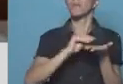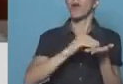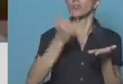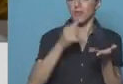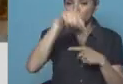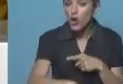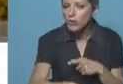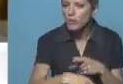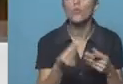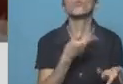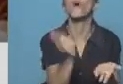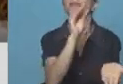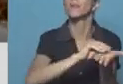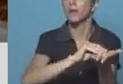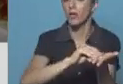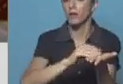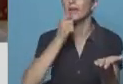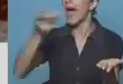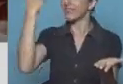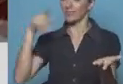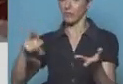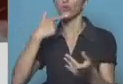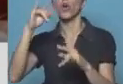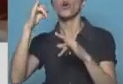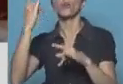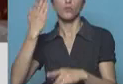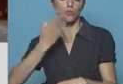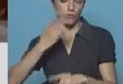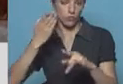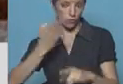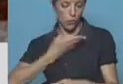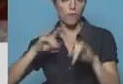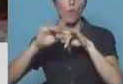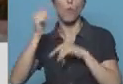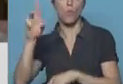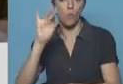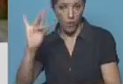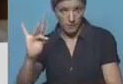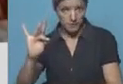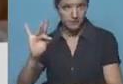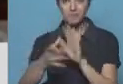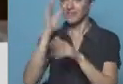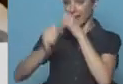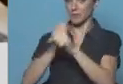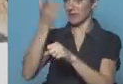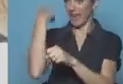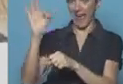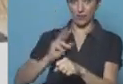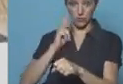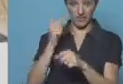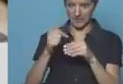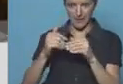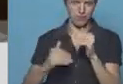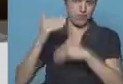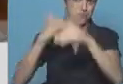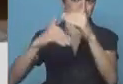Si tenías empresas de software, porque además las empresas de software comenzaron a nacer como hongos a partir del año 2003 y se promocionaron después